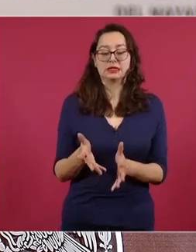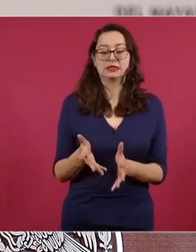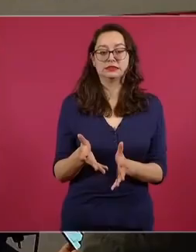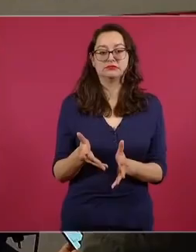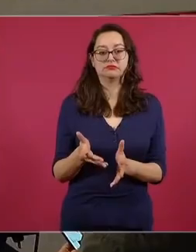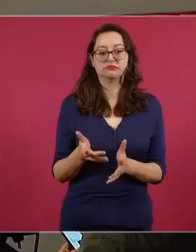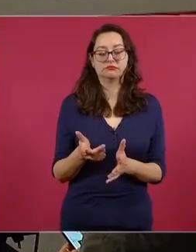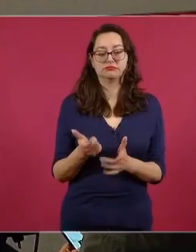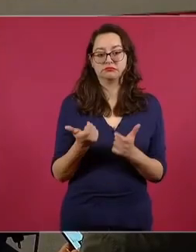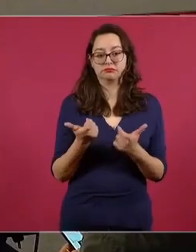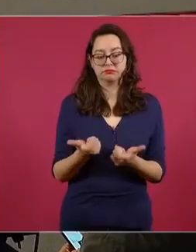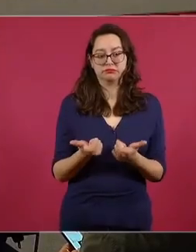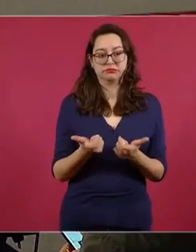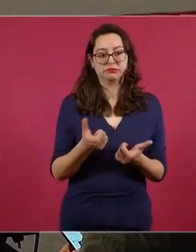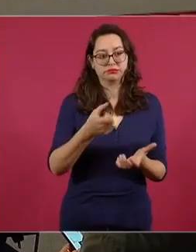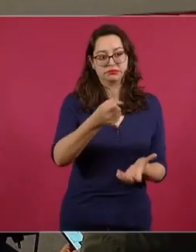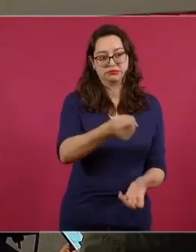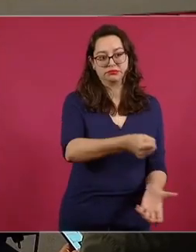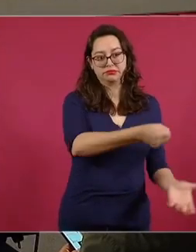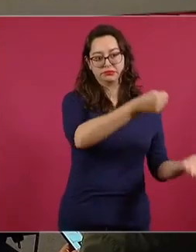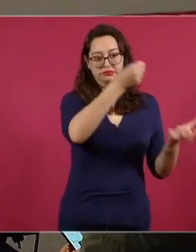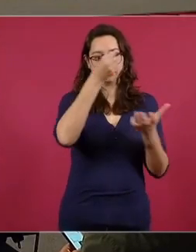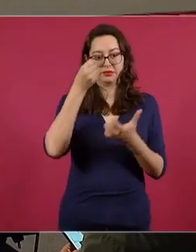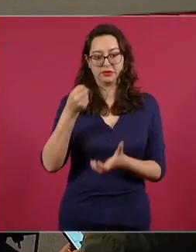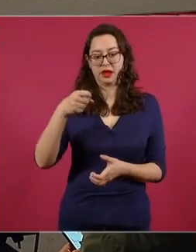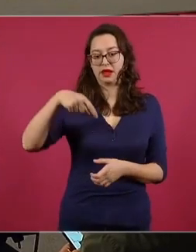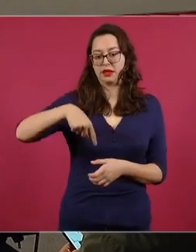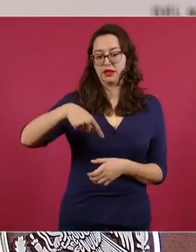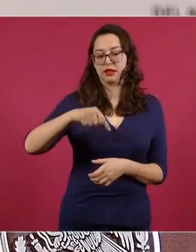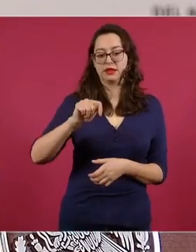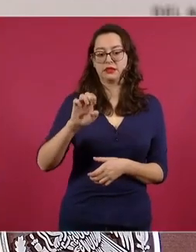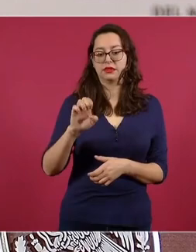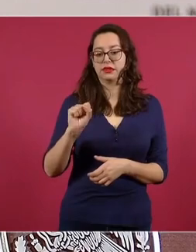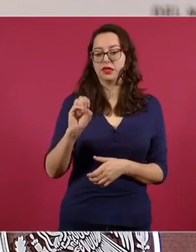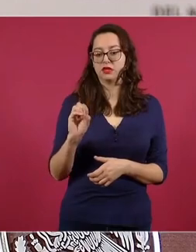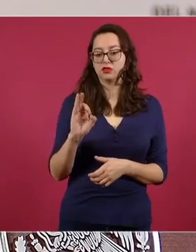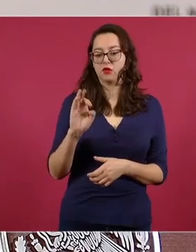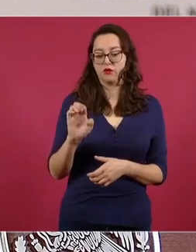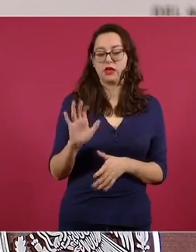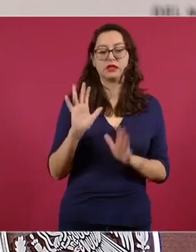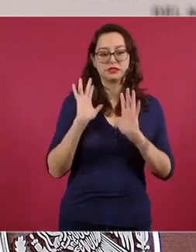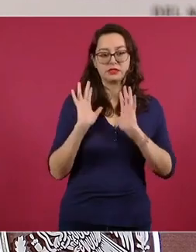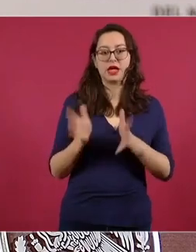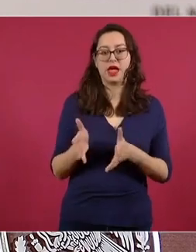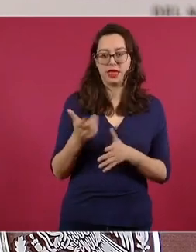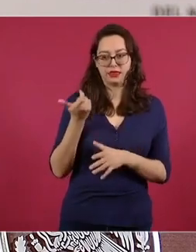líquida fue entregada a la tesorería de la Federación